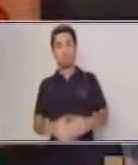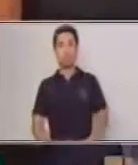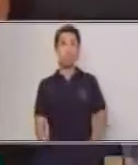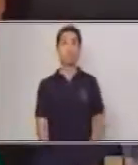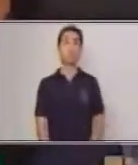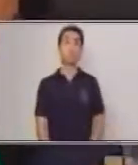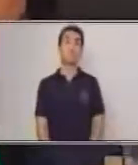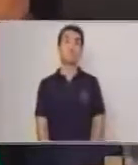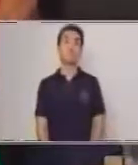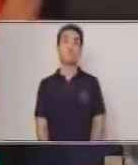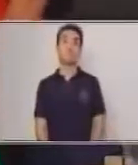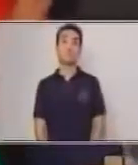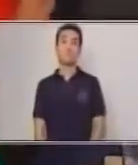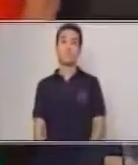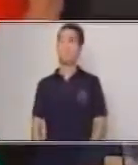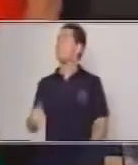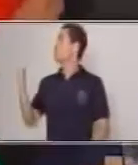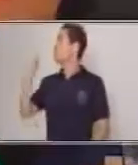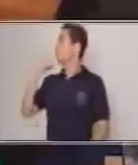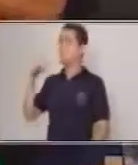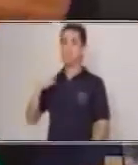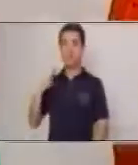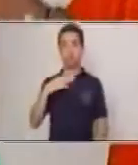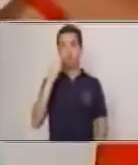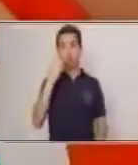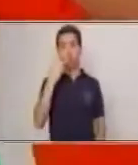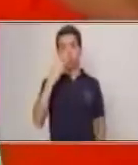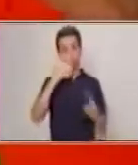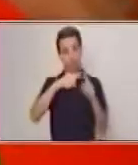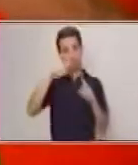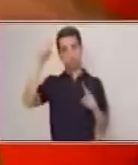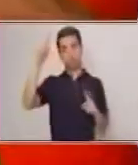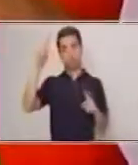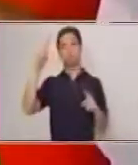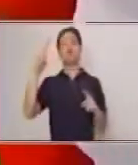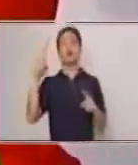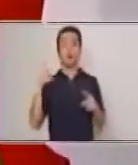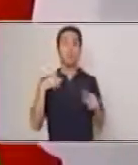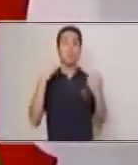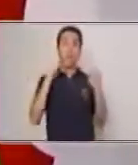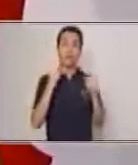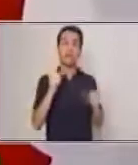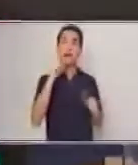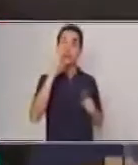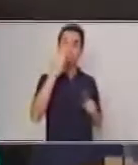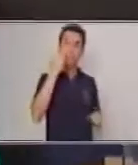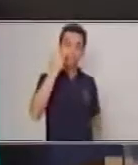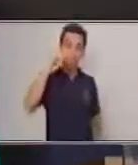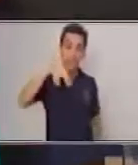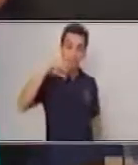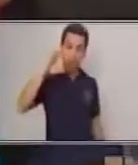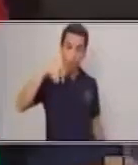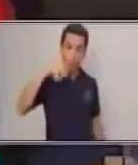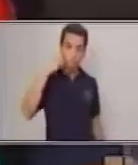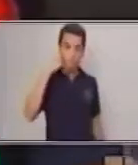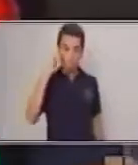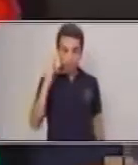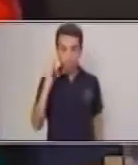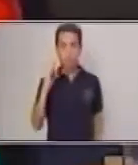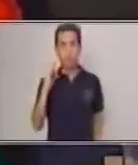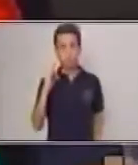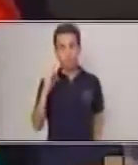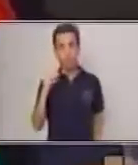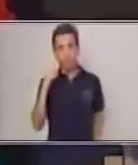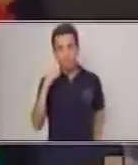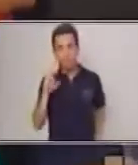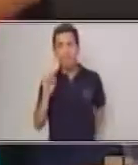Teniendo ya las dos raíces, vamos a formar el binomio. ¿Recuerdas? Al inicio repasamos que